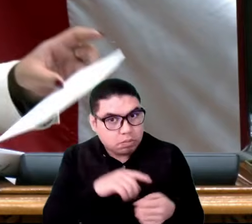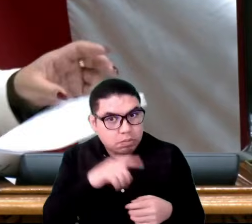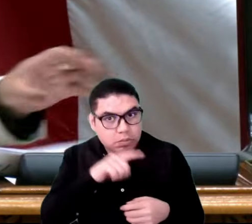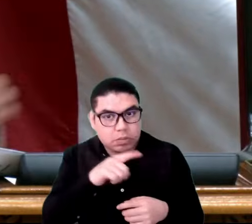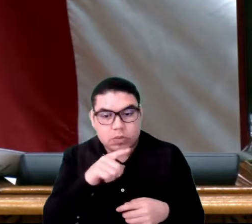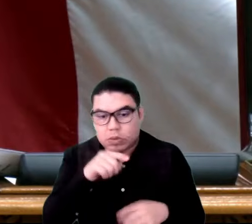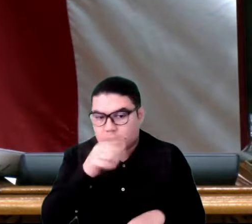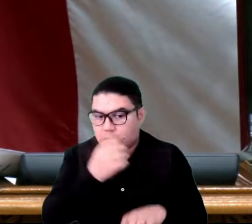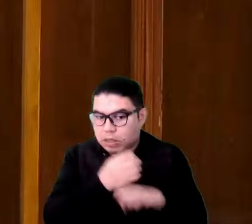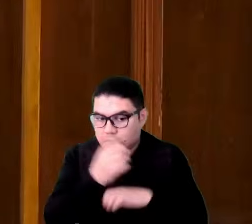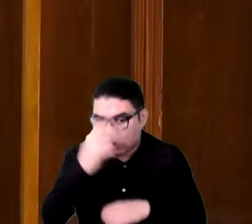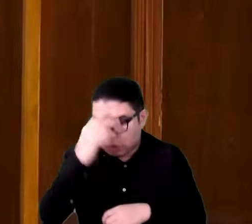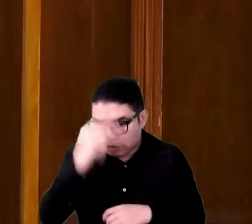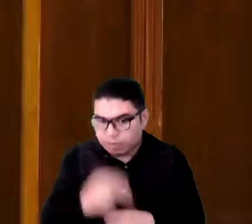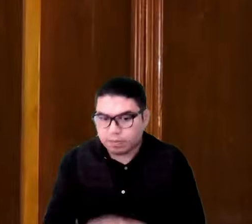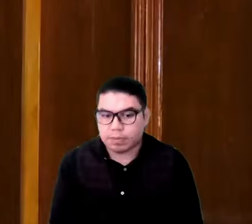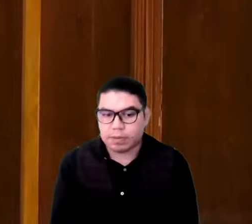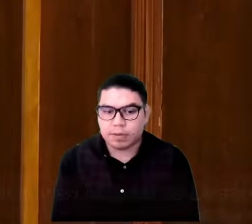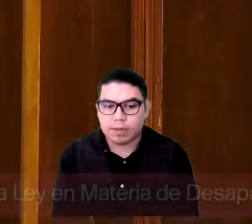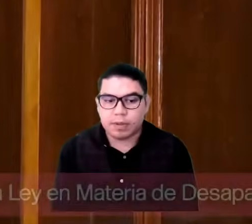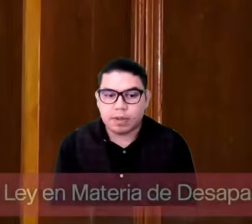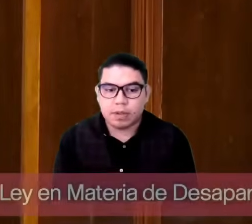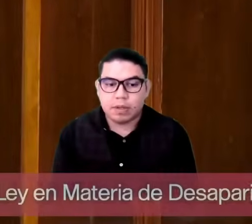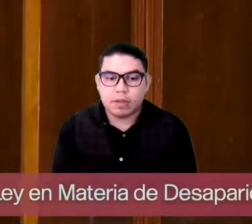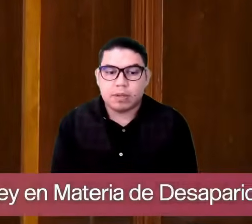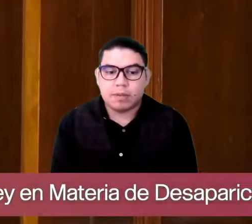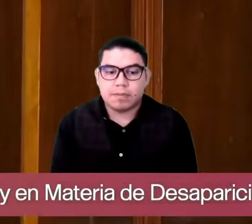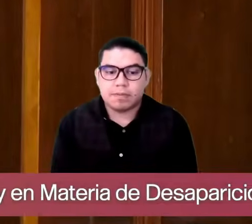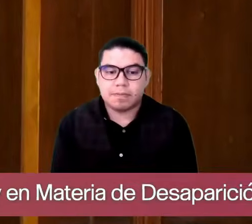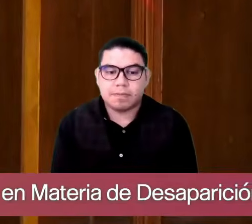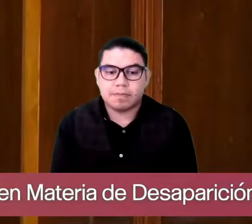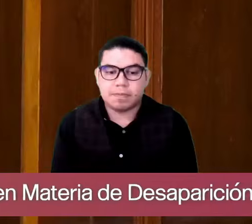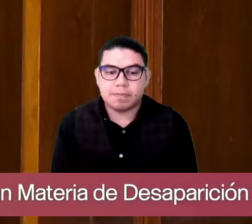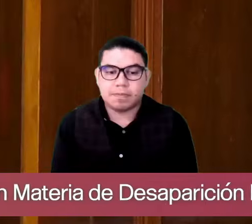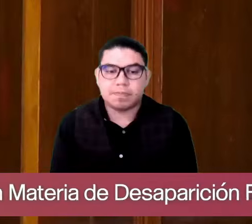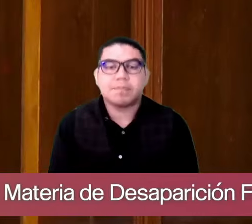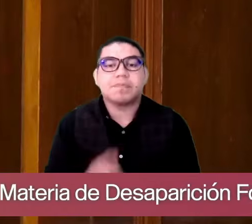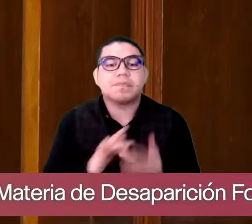de México. Gracias, presidenta.